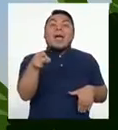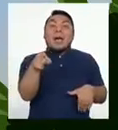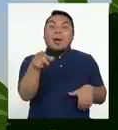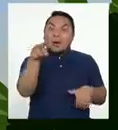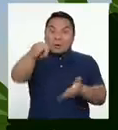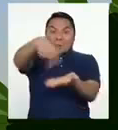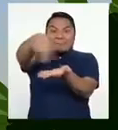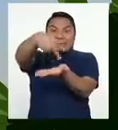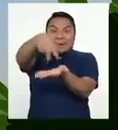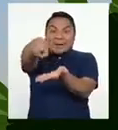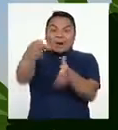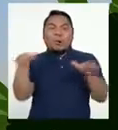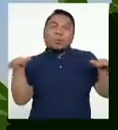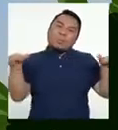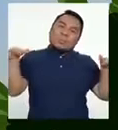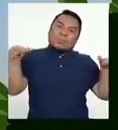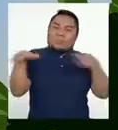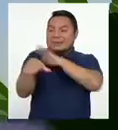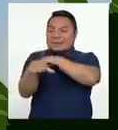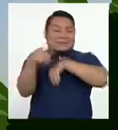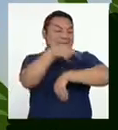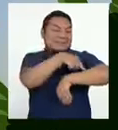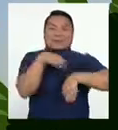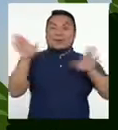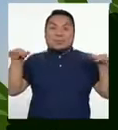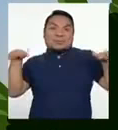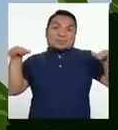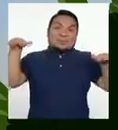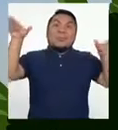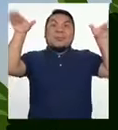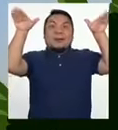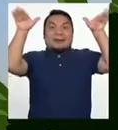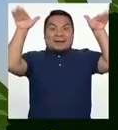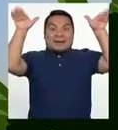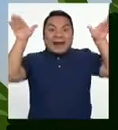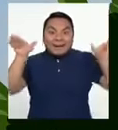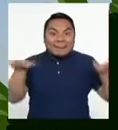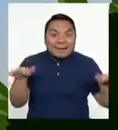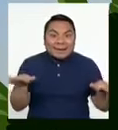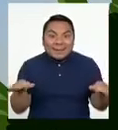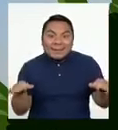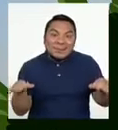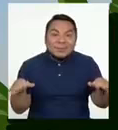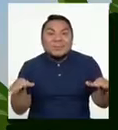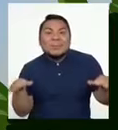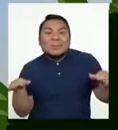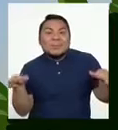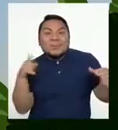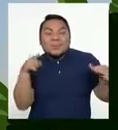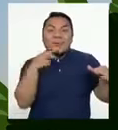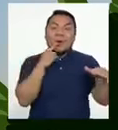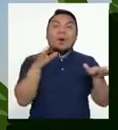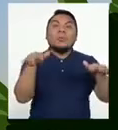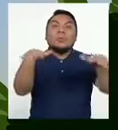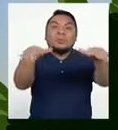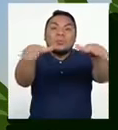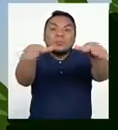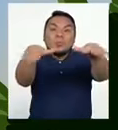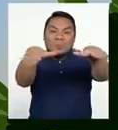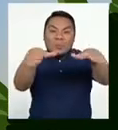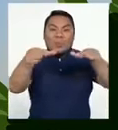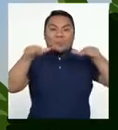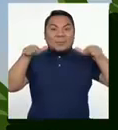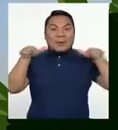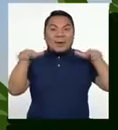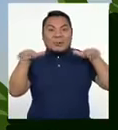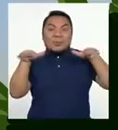cómo baila! Mueve sus alas para arriba, para abajo, para adelante y para